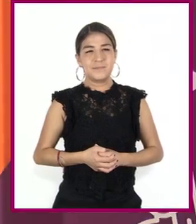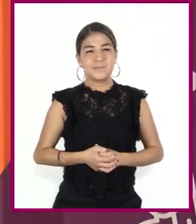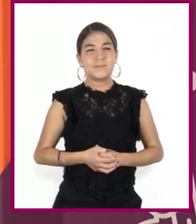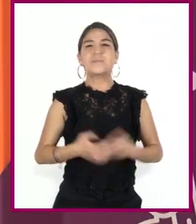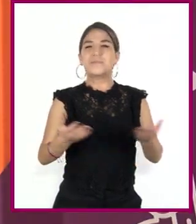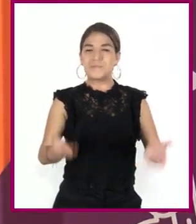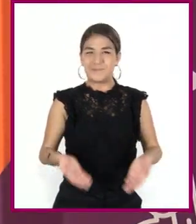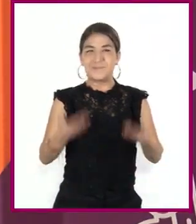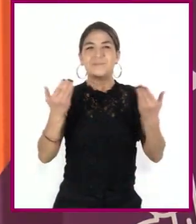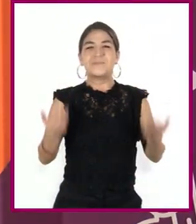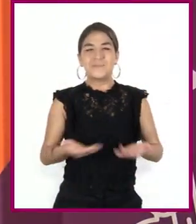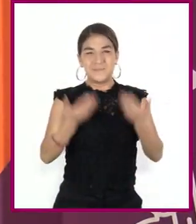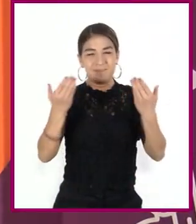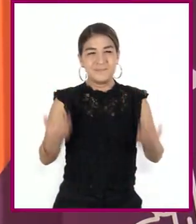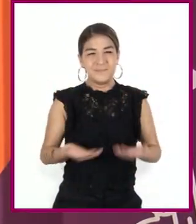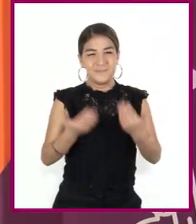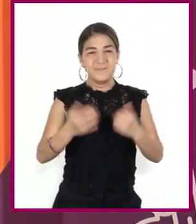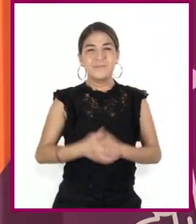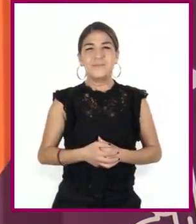Vamos.